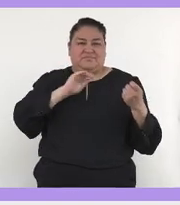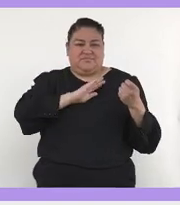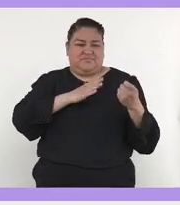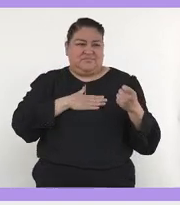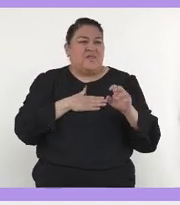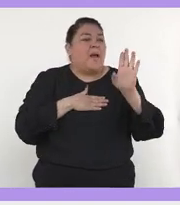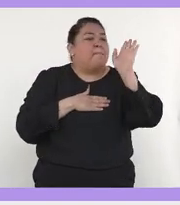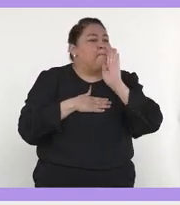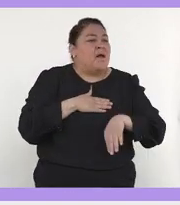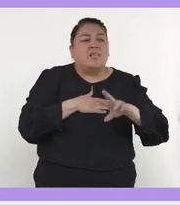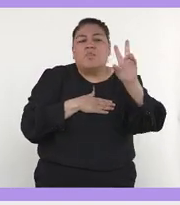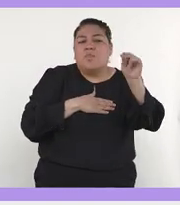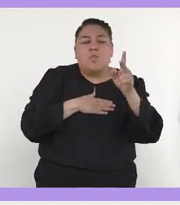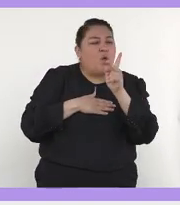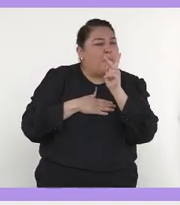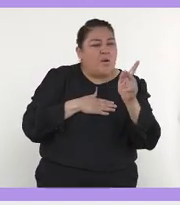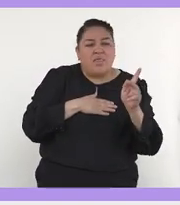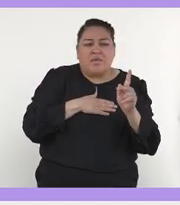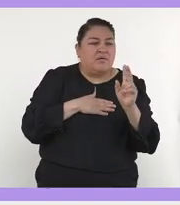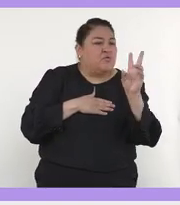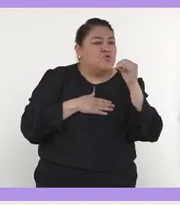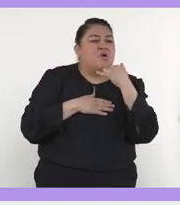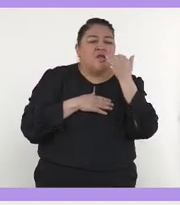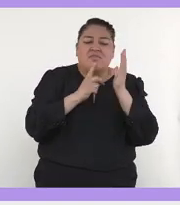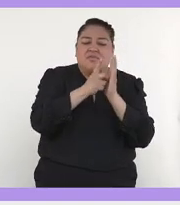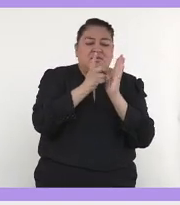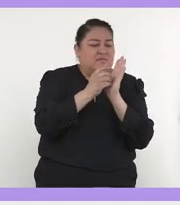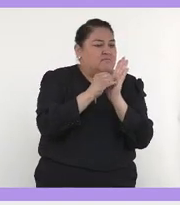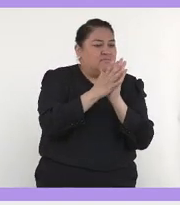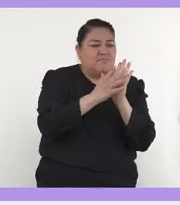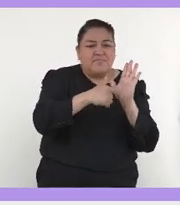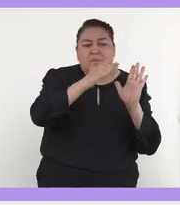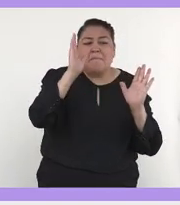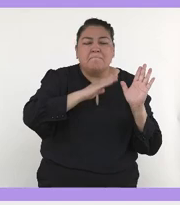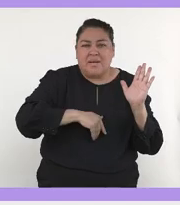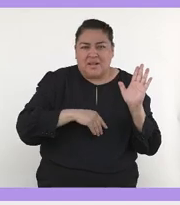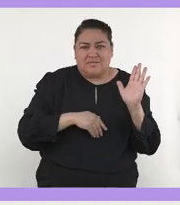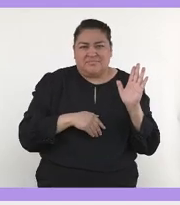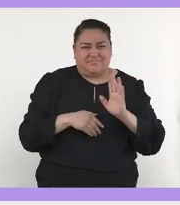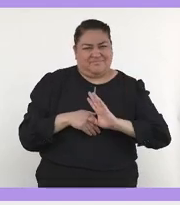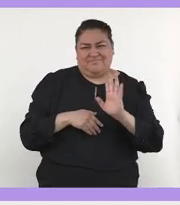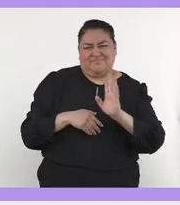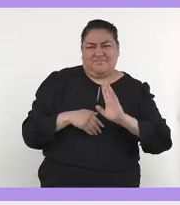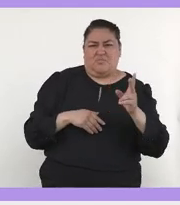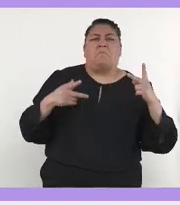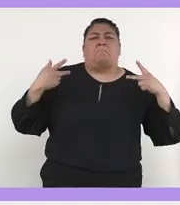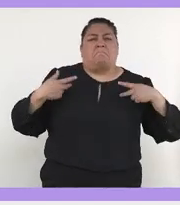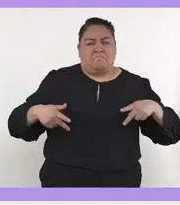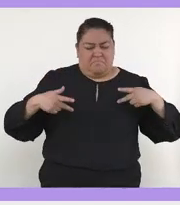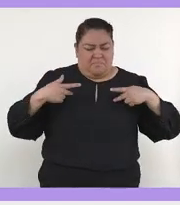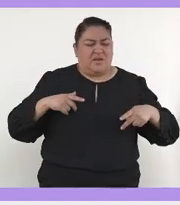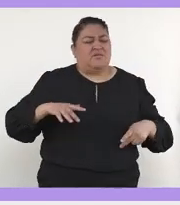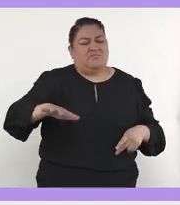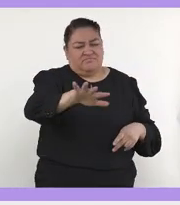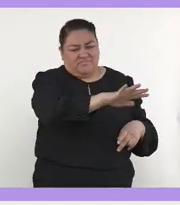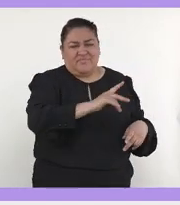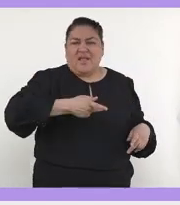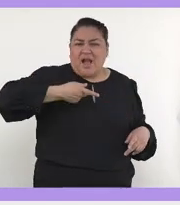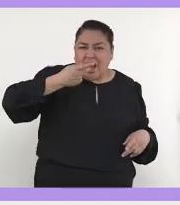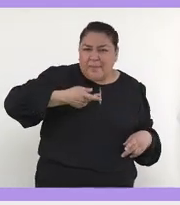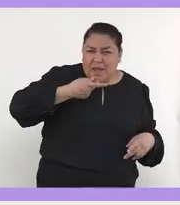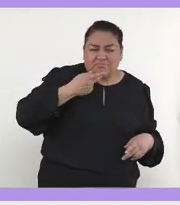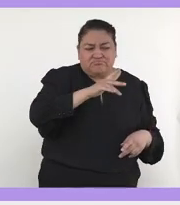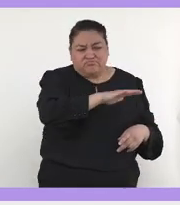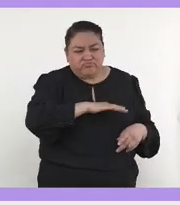se les ocurre no pueden utilizar Cruz Azul nunca jamás porque no está en el diccionario de la lengua española que que les pasa y la realidad es que la lengua